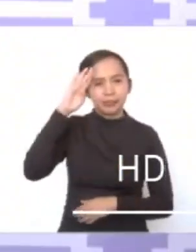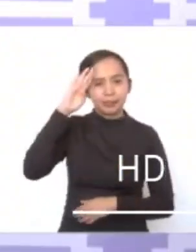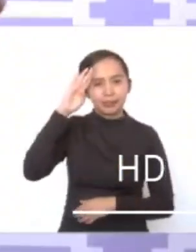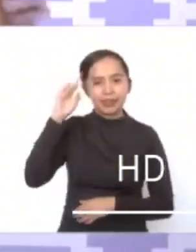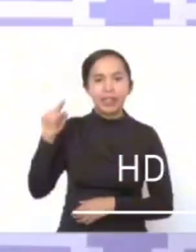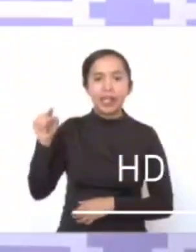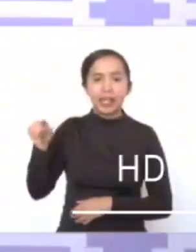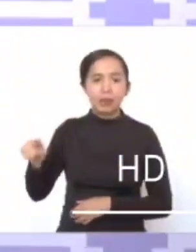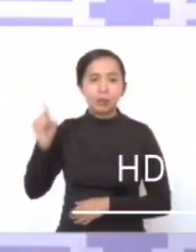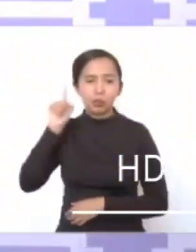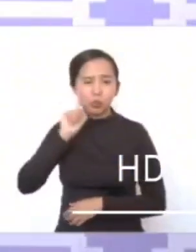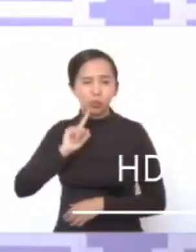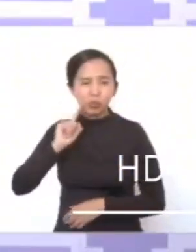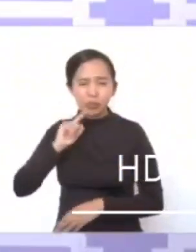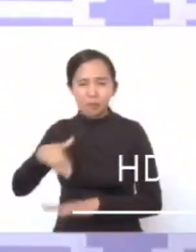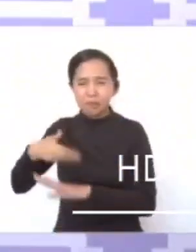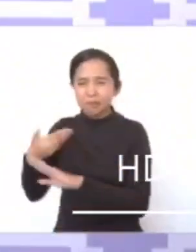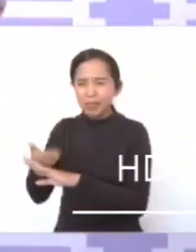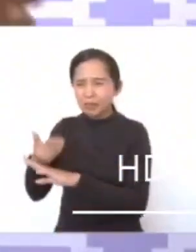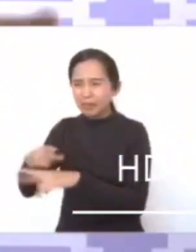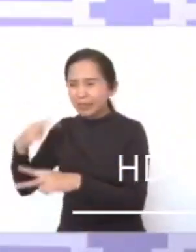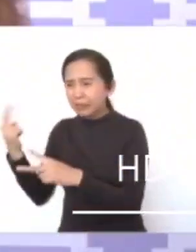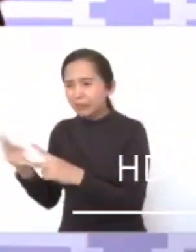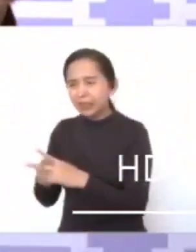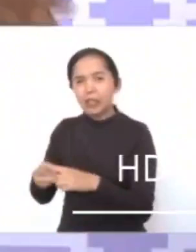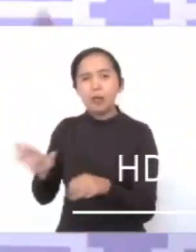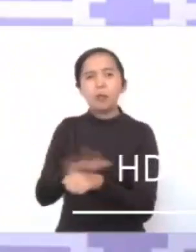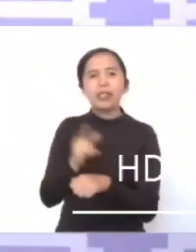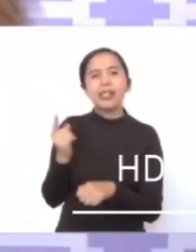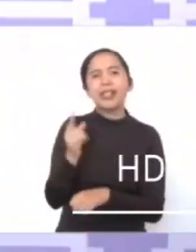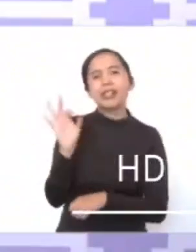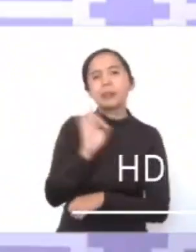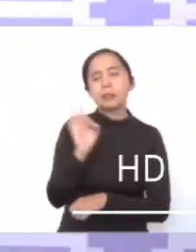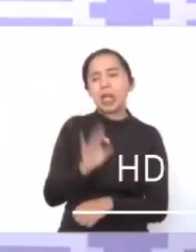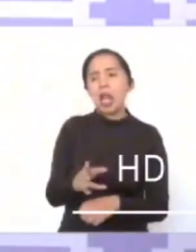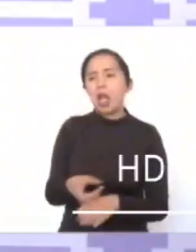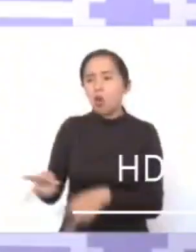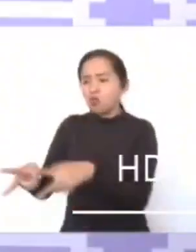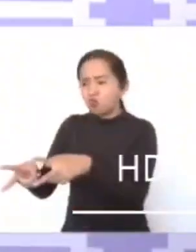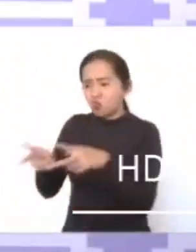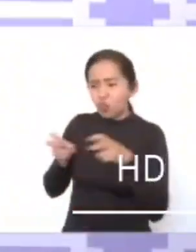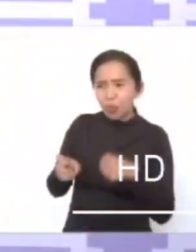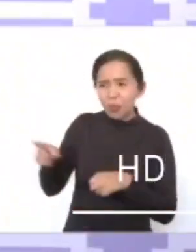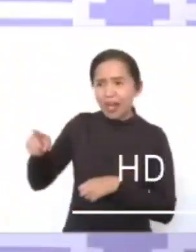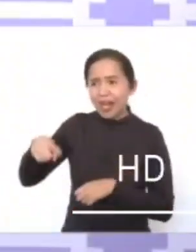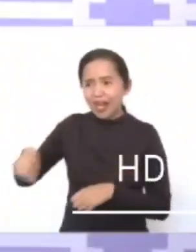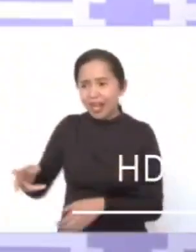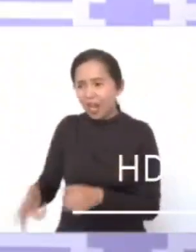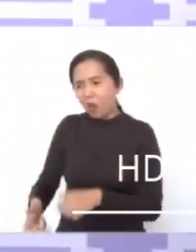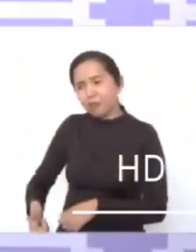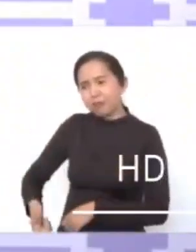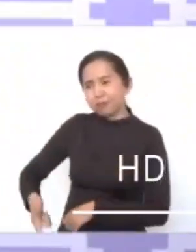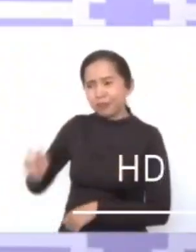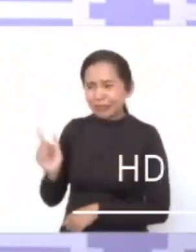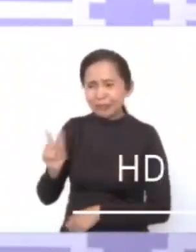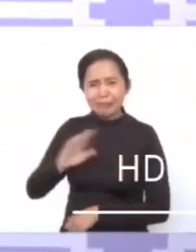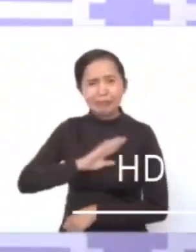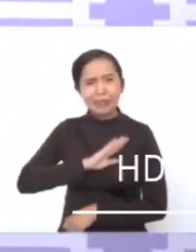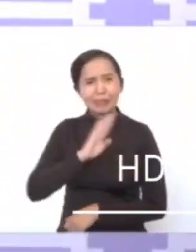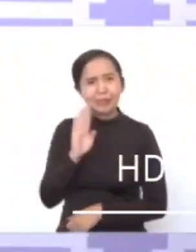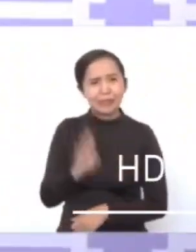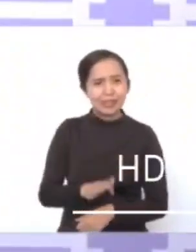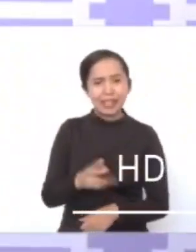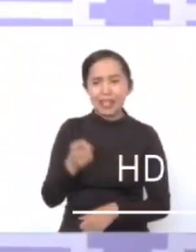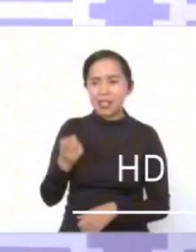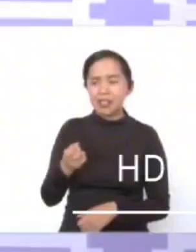muerte violenta de una mujer ocurrió porque era un asalto a mano armada, por lo tanto no era un feminicidio. Y